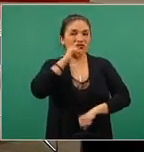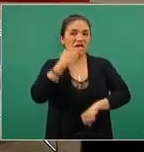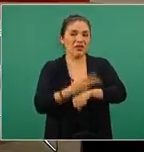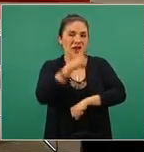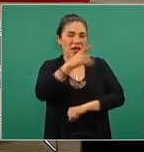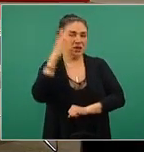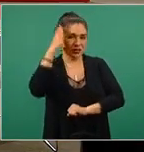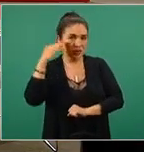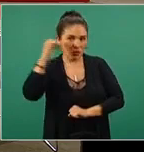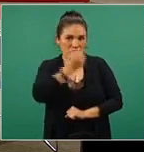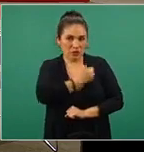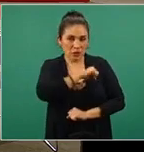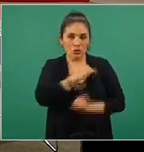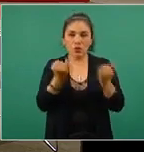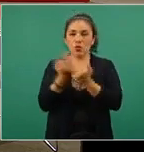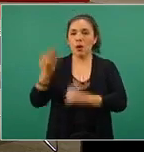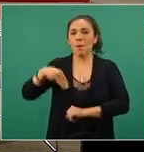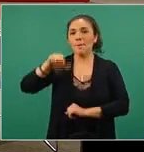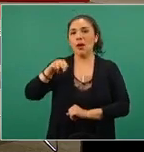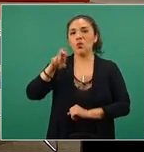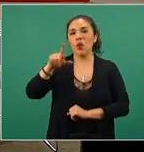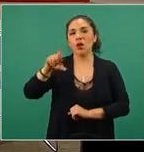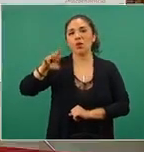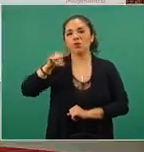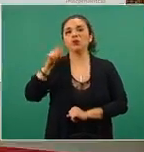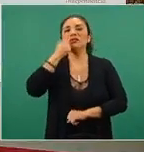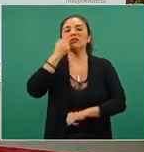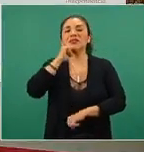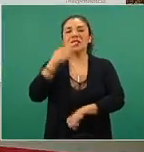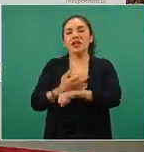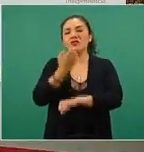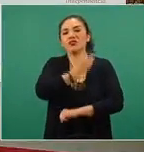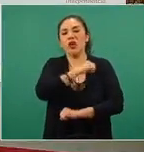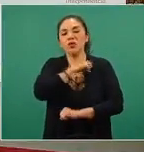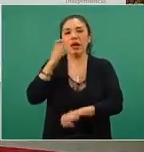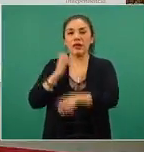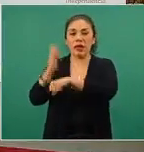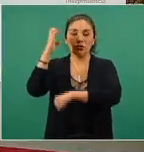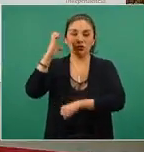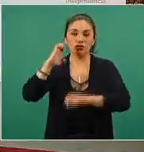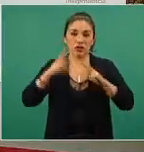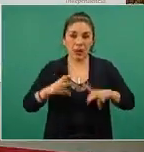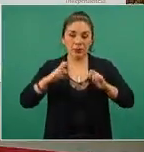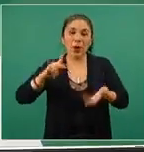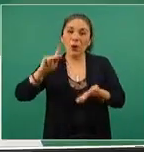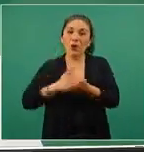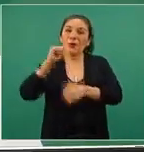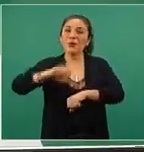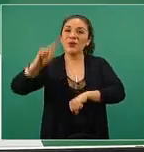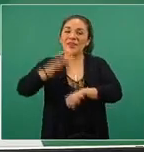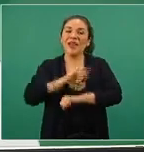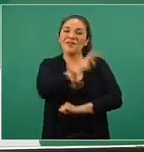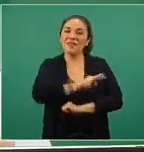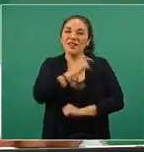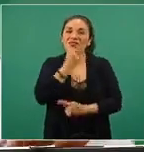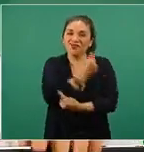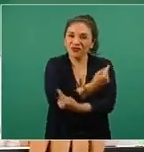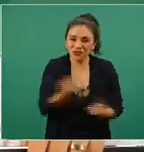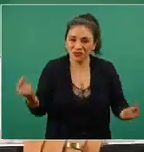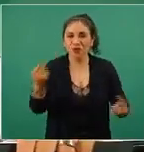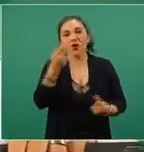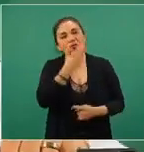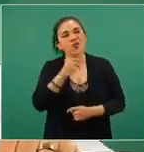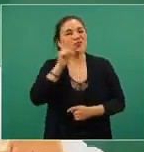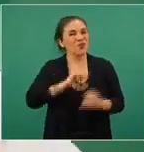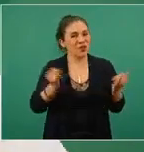de Colima, como del doctor Manuel Cruz Castellano, secretario de Salud del Estado de Chiapas. De nuevo, 30 de abril, feliz Día del Niño y de la